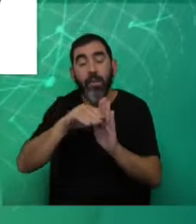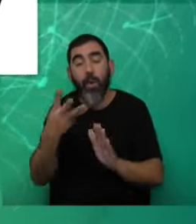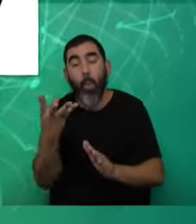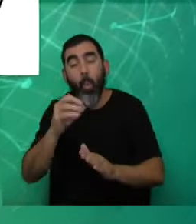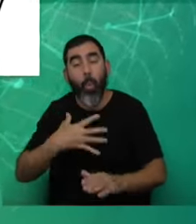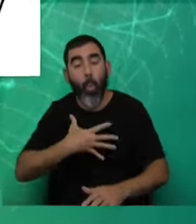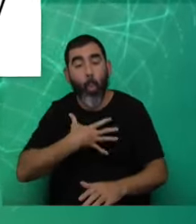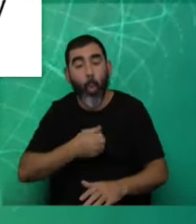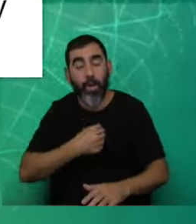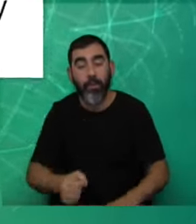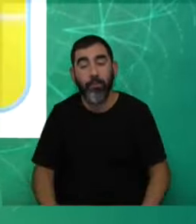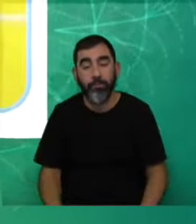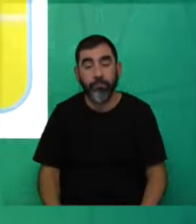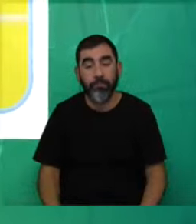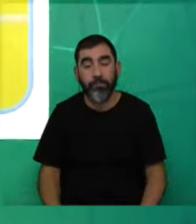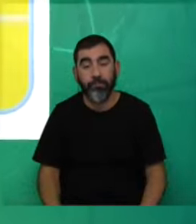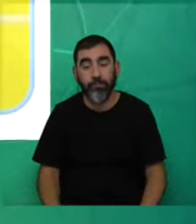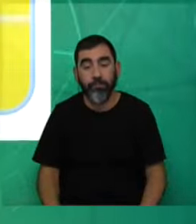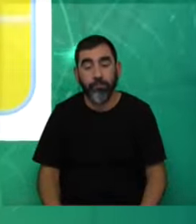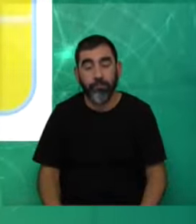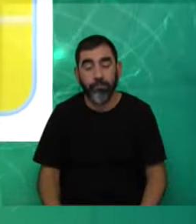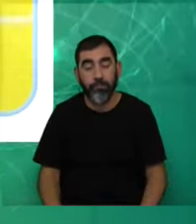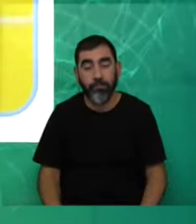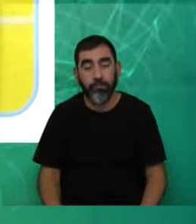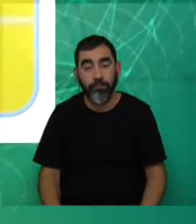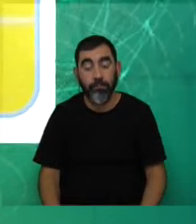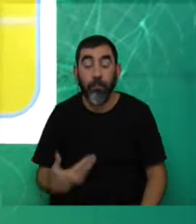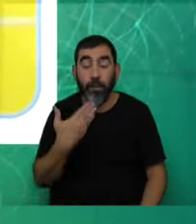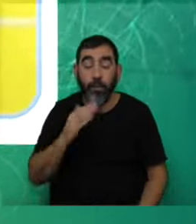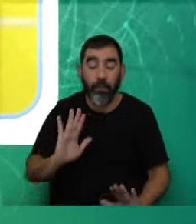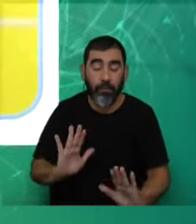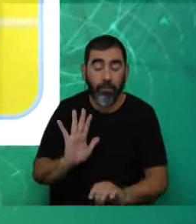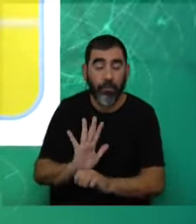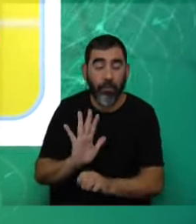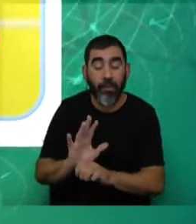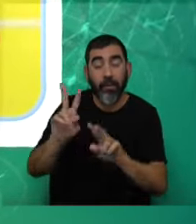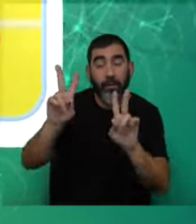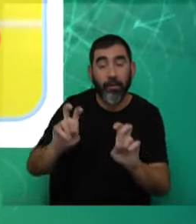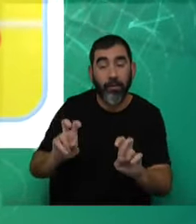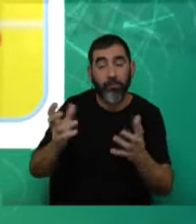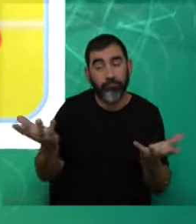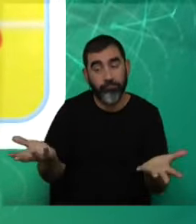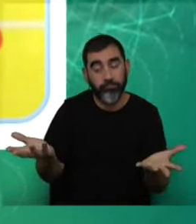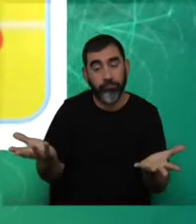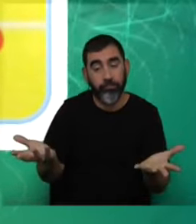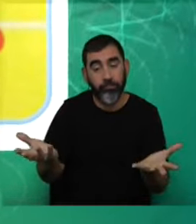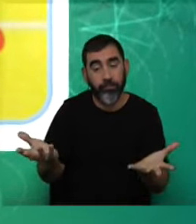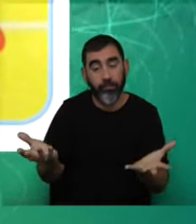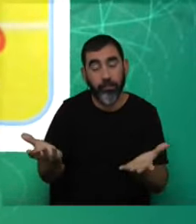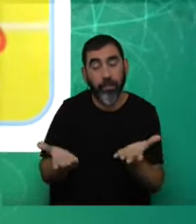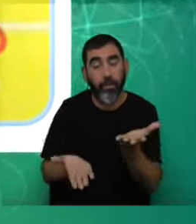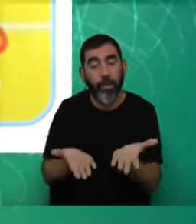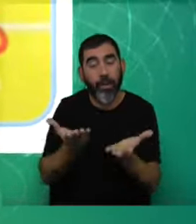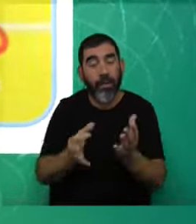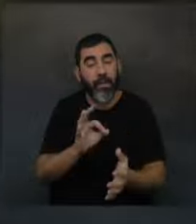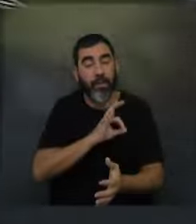Nacional insinuando de alguna manera o ellos entendieron de esa forma que eh esos temas irían para eh el parcial o el escrito